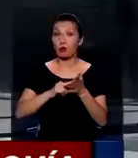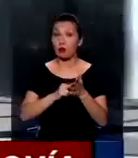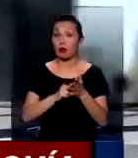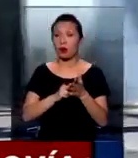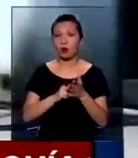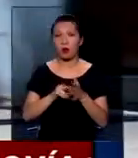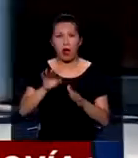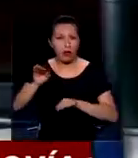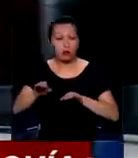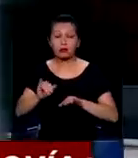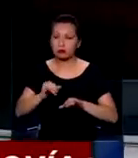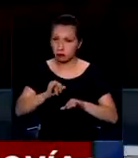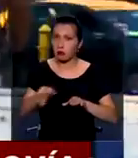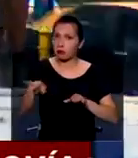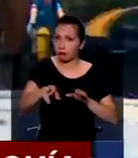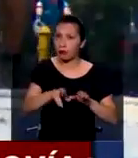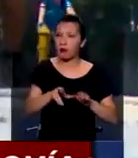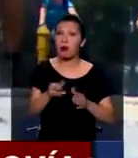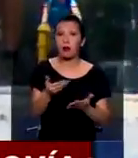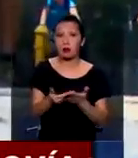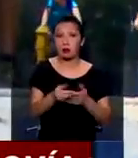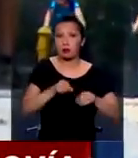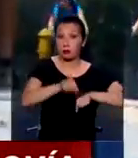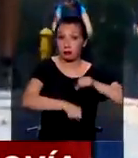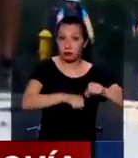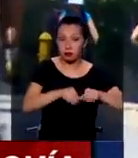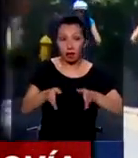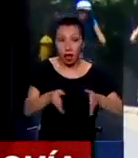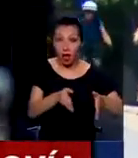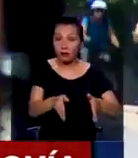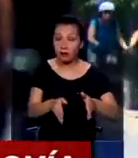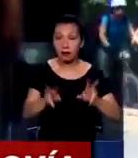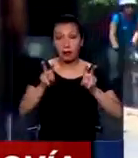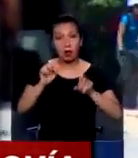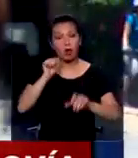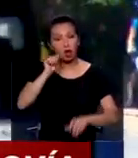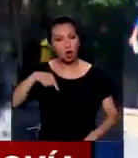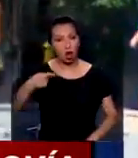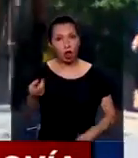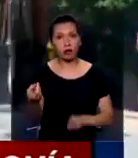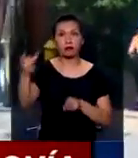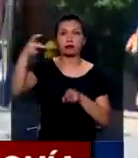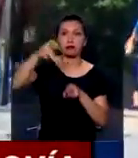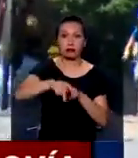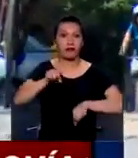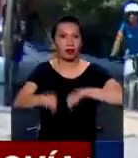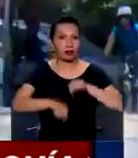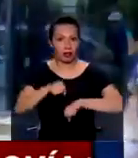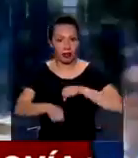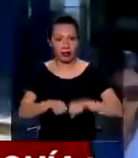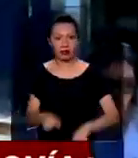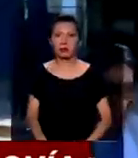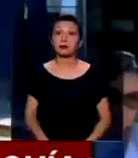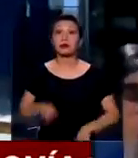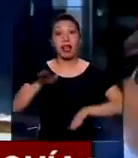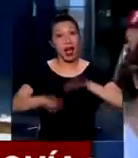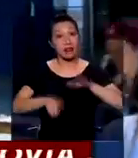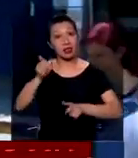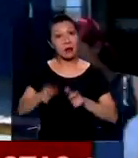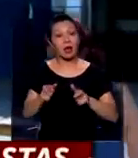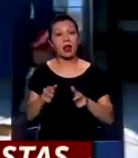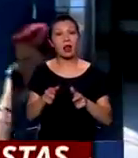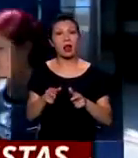son aislados. La disputa por el uso de las ciclovías es tema para quienes a diario se suben a una bicicleta. A veces la gente